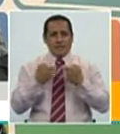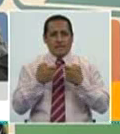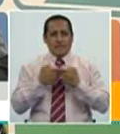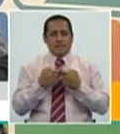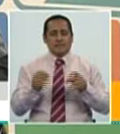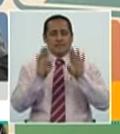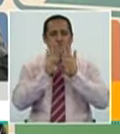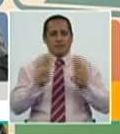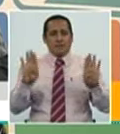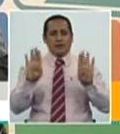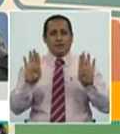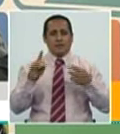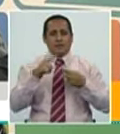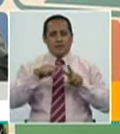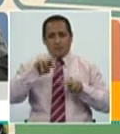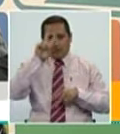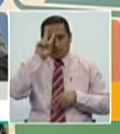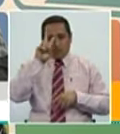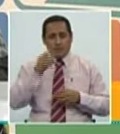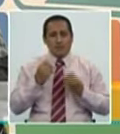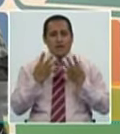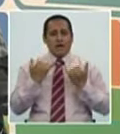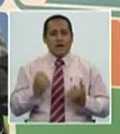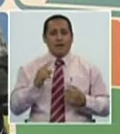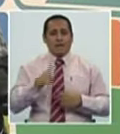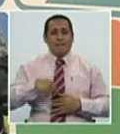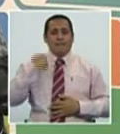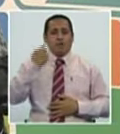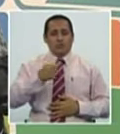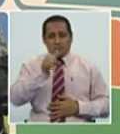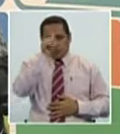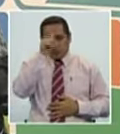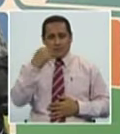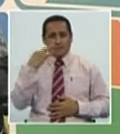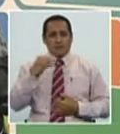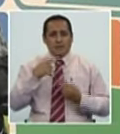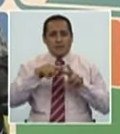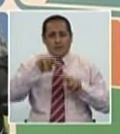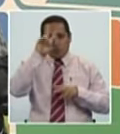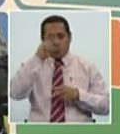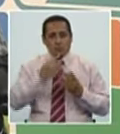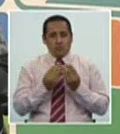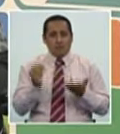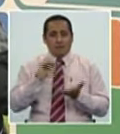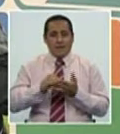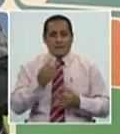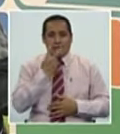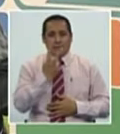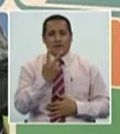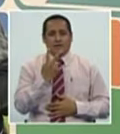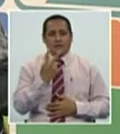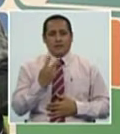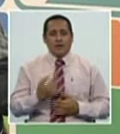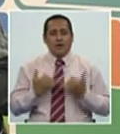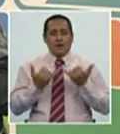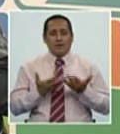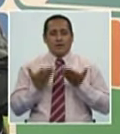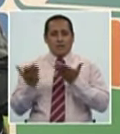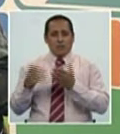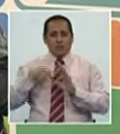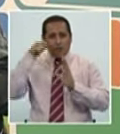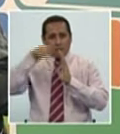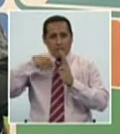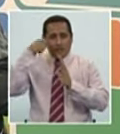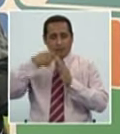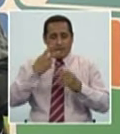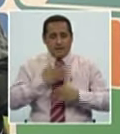nuestra página, Sin Barreras TV Perú. Será hasta el próximo domingo y siempre por TV Perú, mucho más que ver.